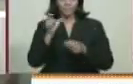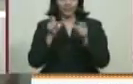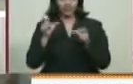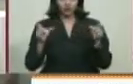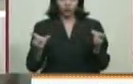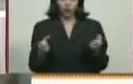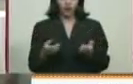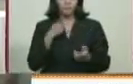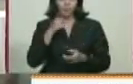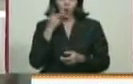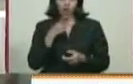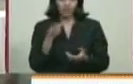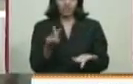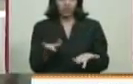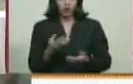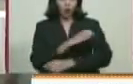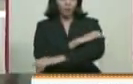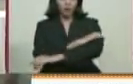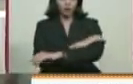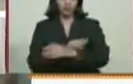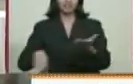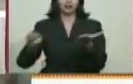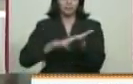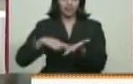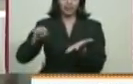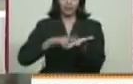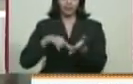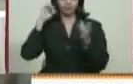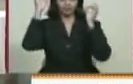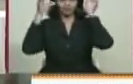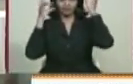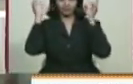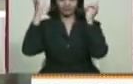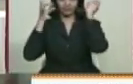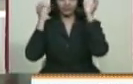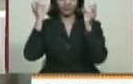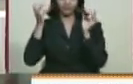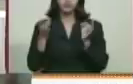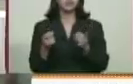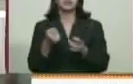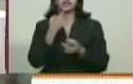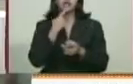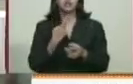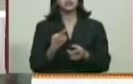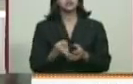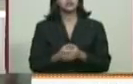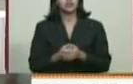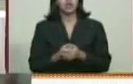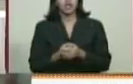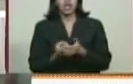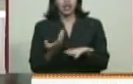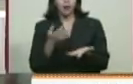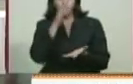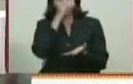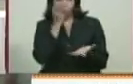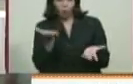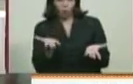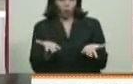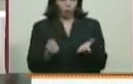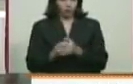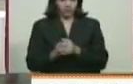que insisten en ese discurso. No solamente banalizan el magnicidio frustrado, banalizan el hecho de que se